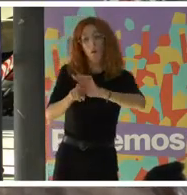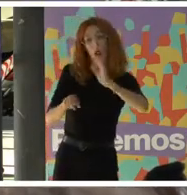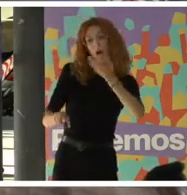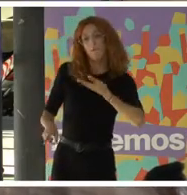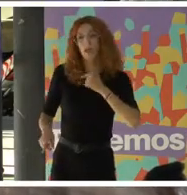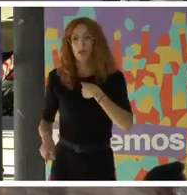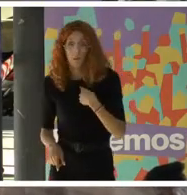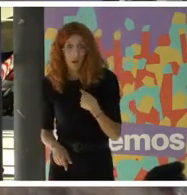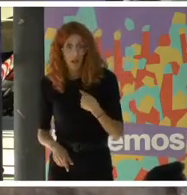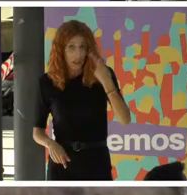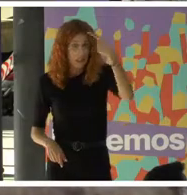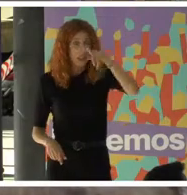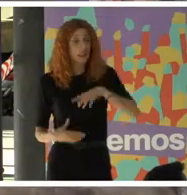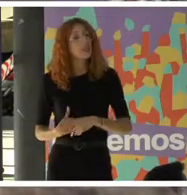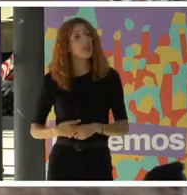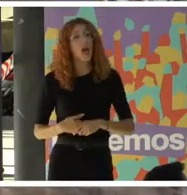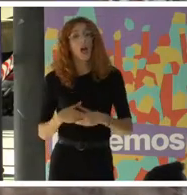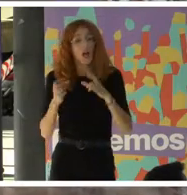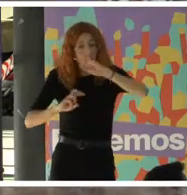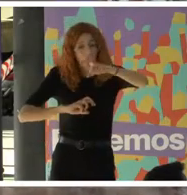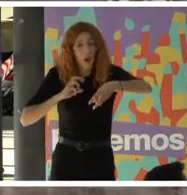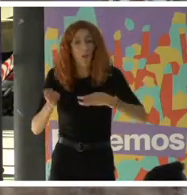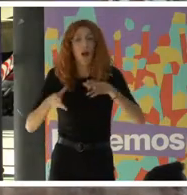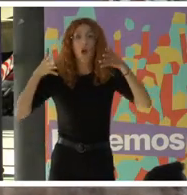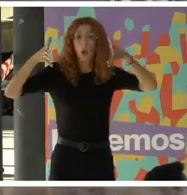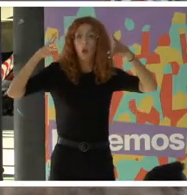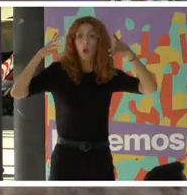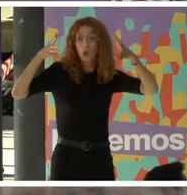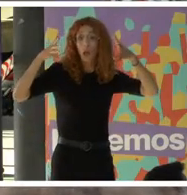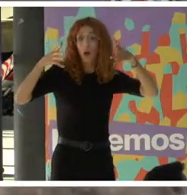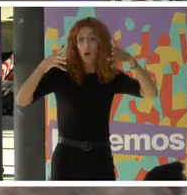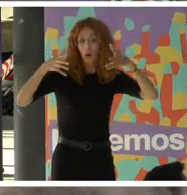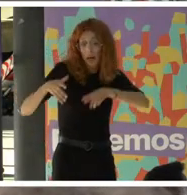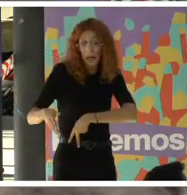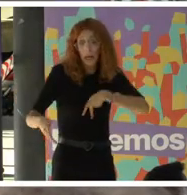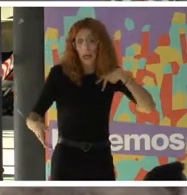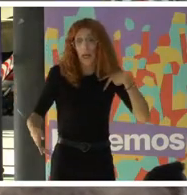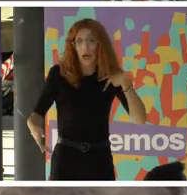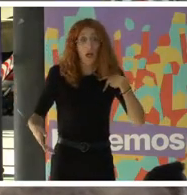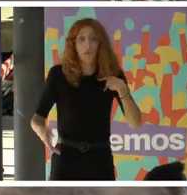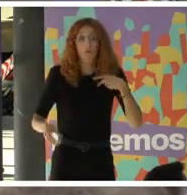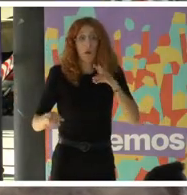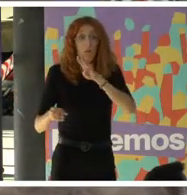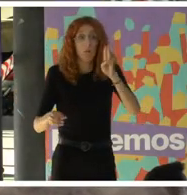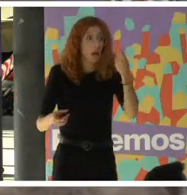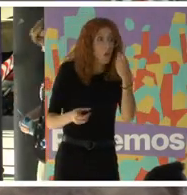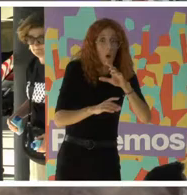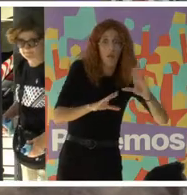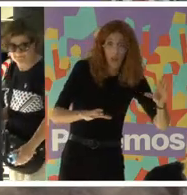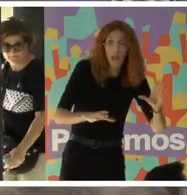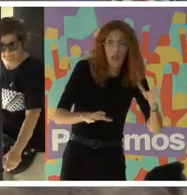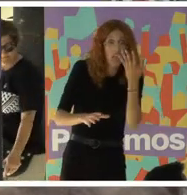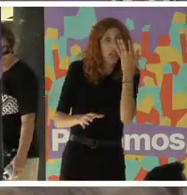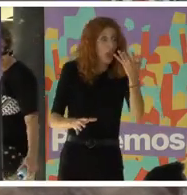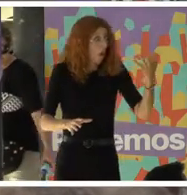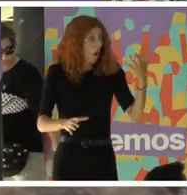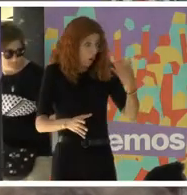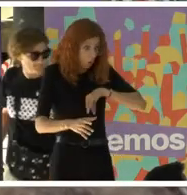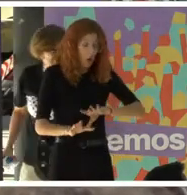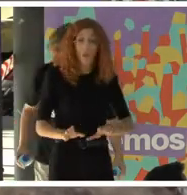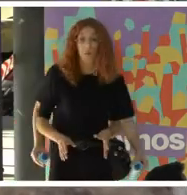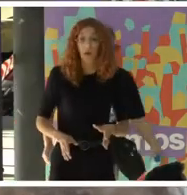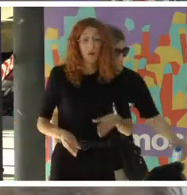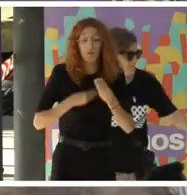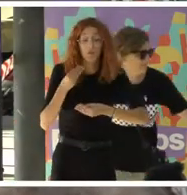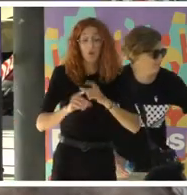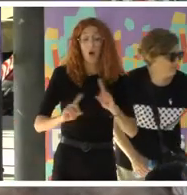sabe perfectamente que puede renovar el Consejo General del Poder Judicial sin el Partido Popular. Podía haberlo hecho hace 5 años, pero